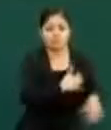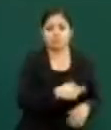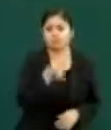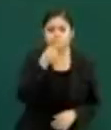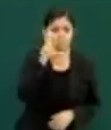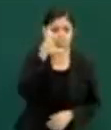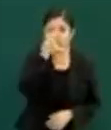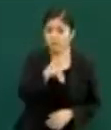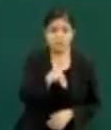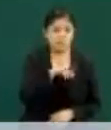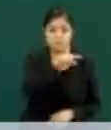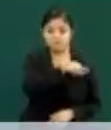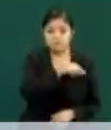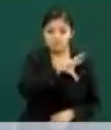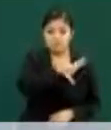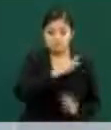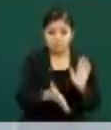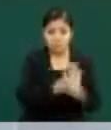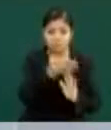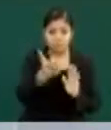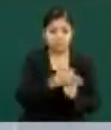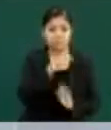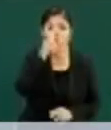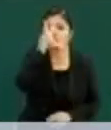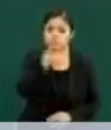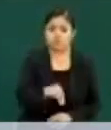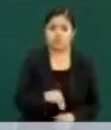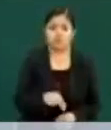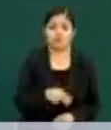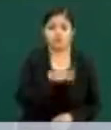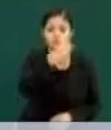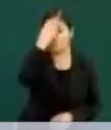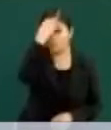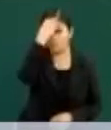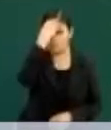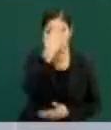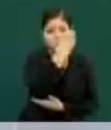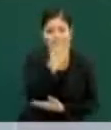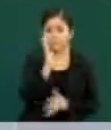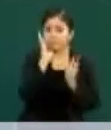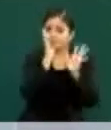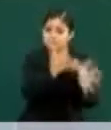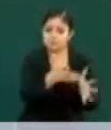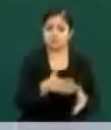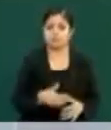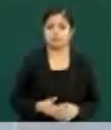No se va a privatizar el bosque de Chapultepec y